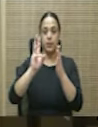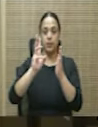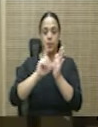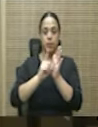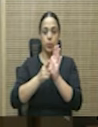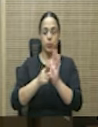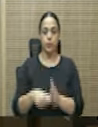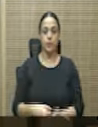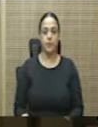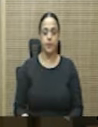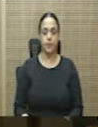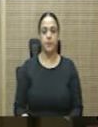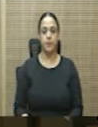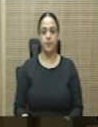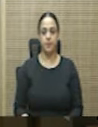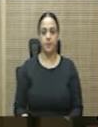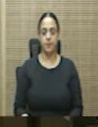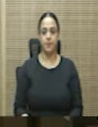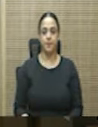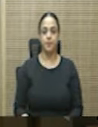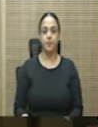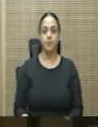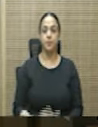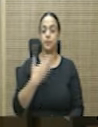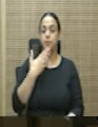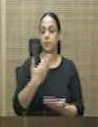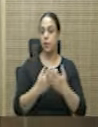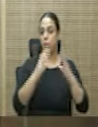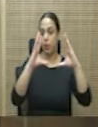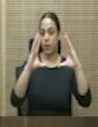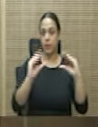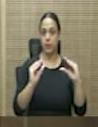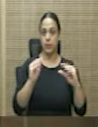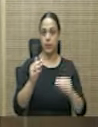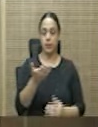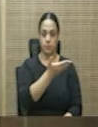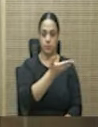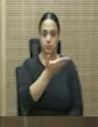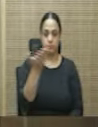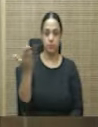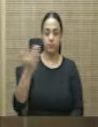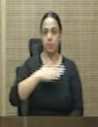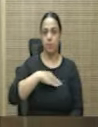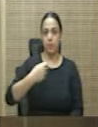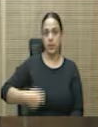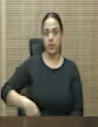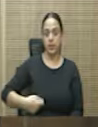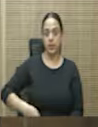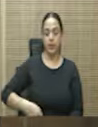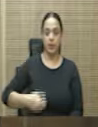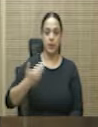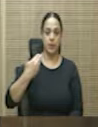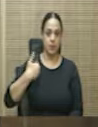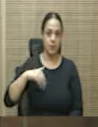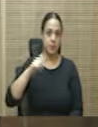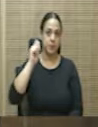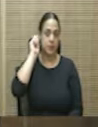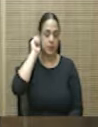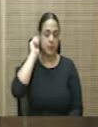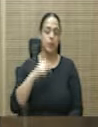buenas tardes señor presidente señoras diputadas y señores diputados me gustaría que prestarán un ratito de